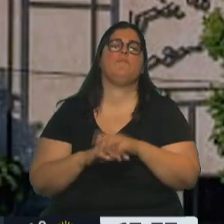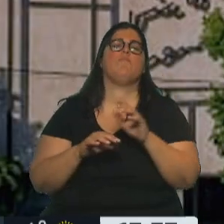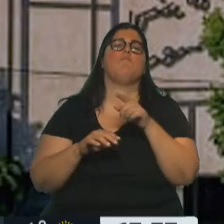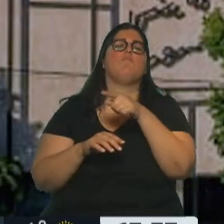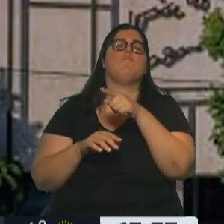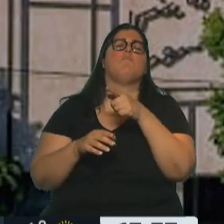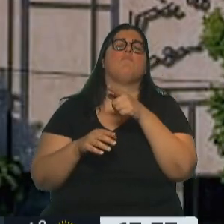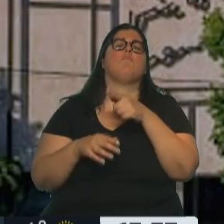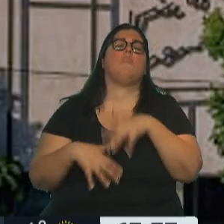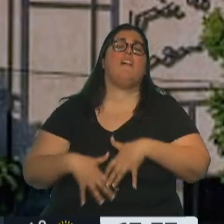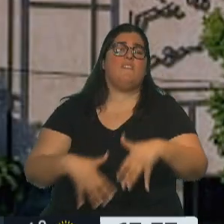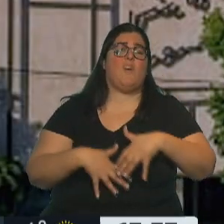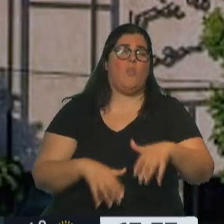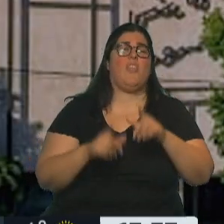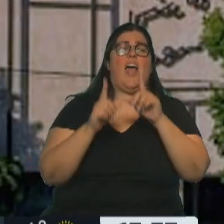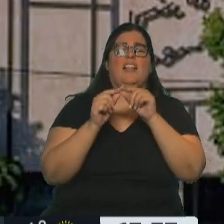de fecundidad